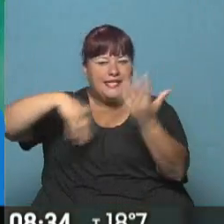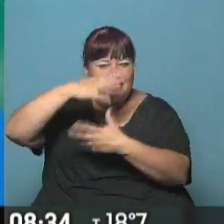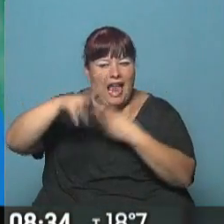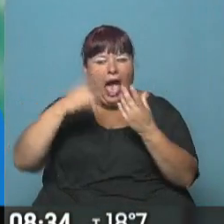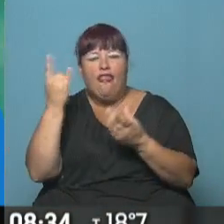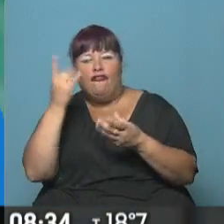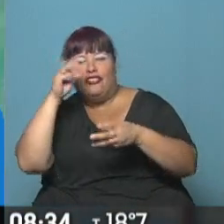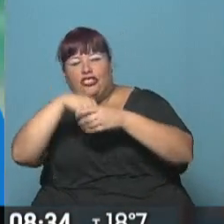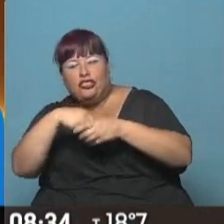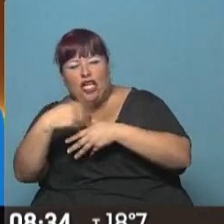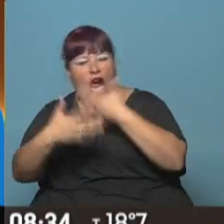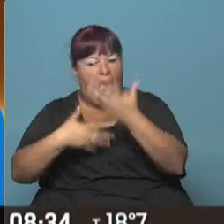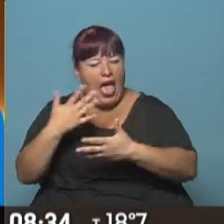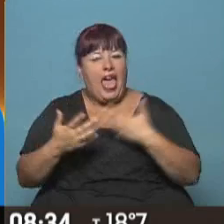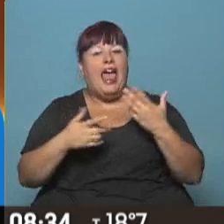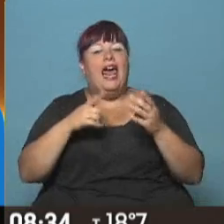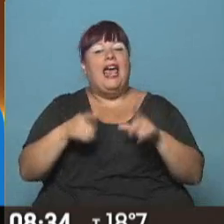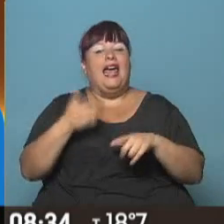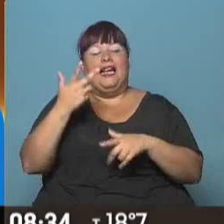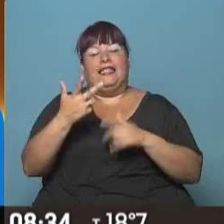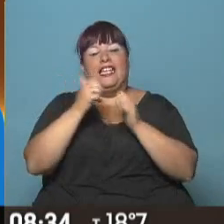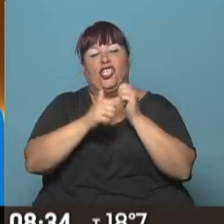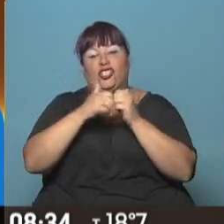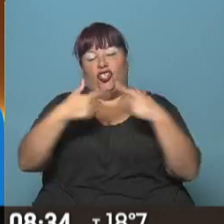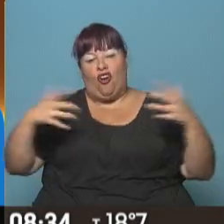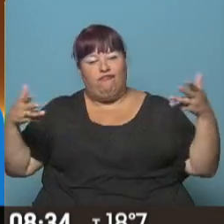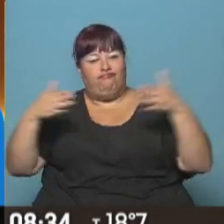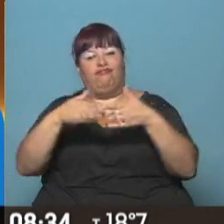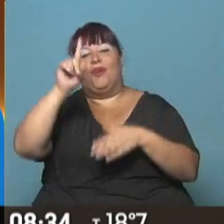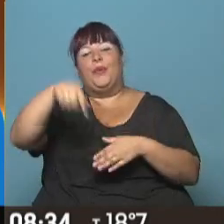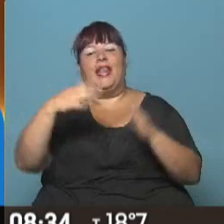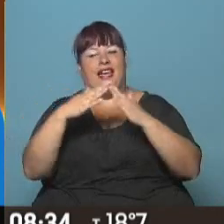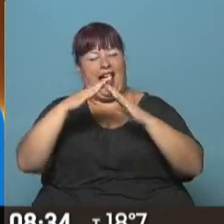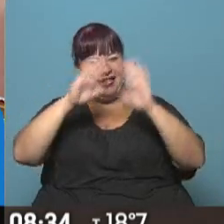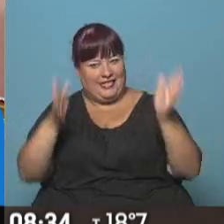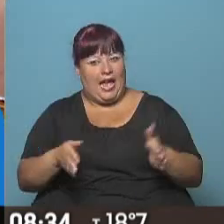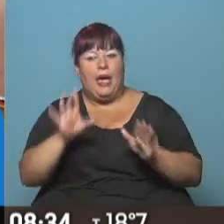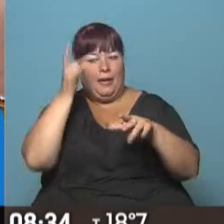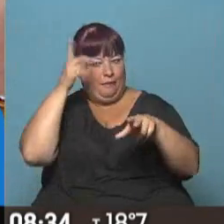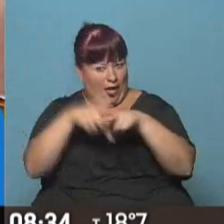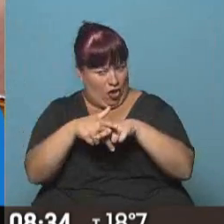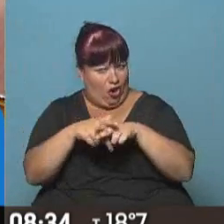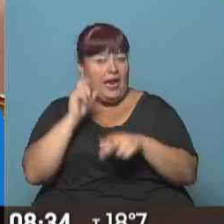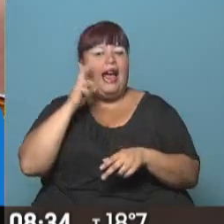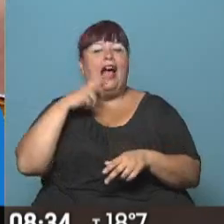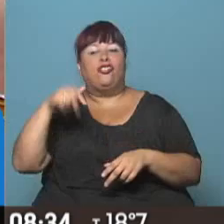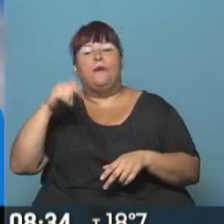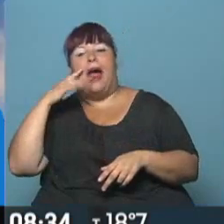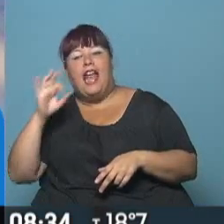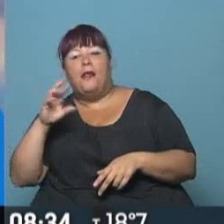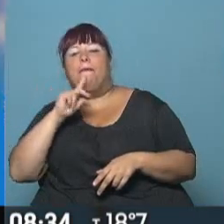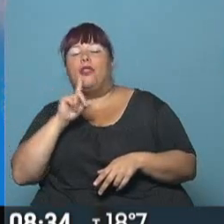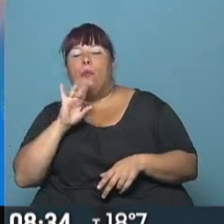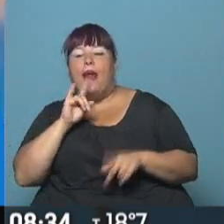incluimos una ficción y tres relatos que confluyen en la casa. Entonces ahora es un segundo. poco... Gastón y Mariano son Gastón